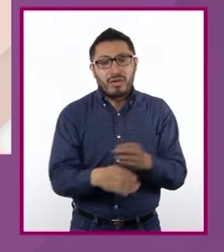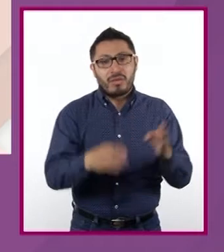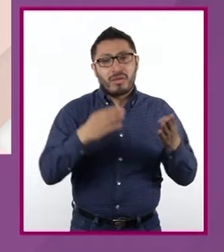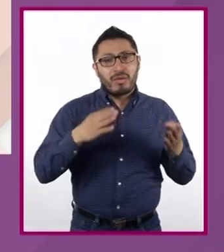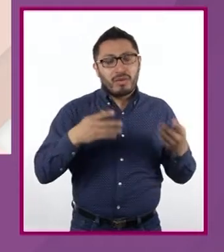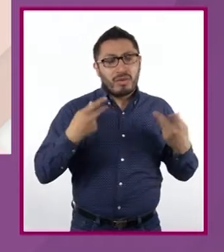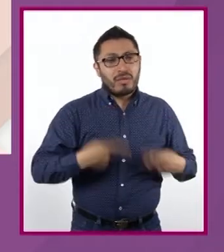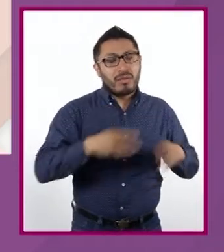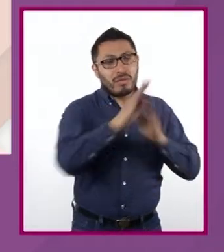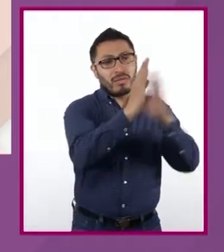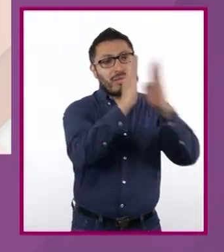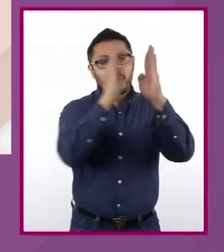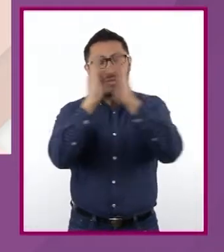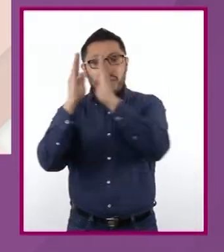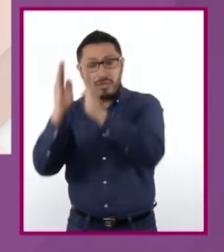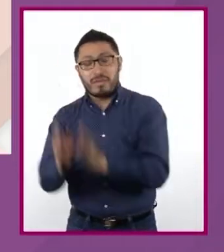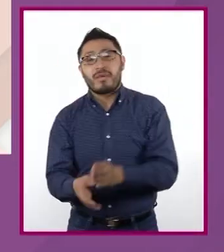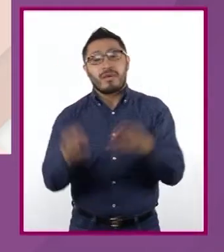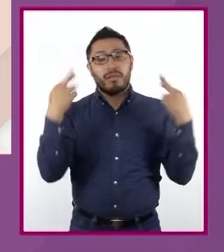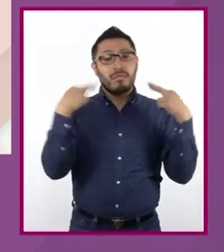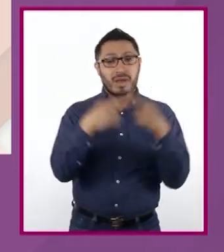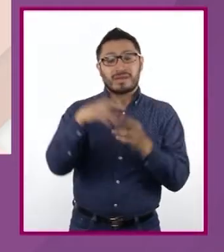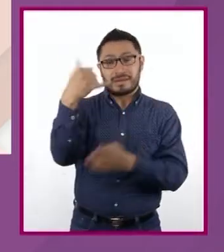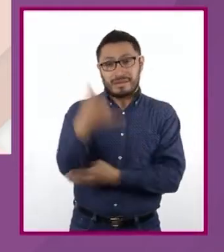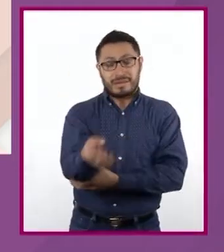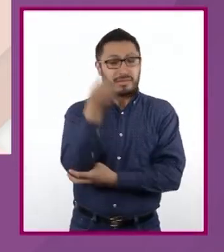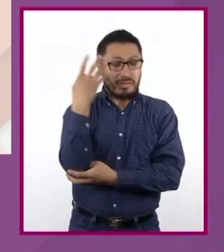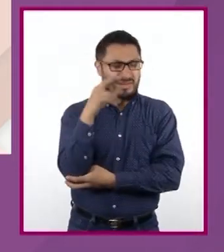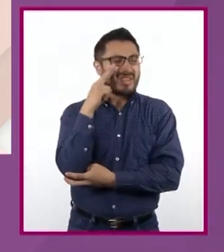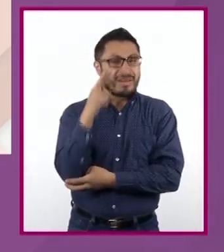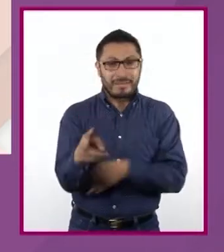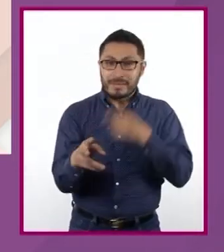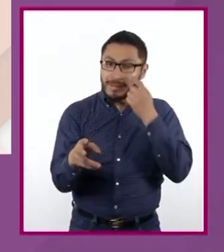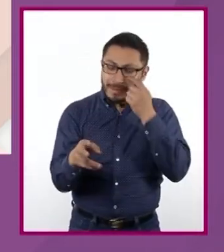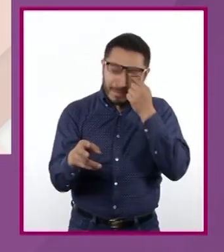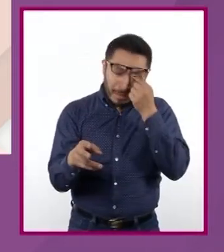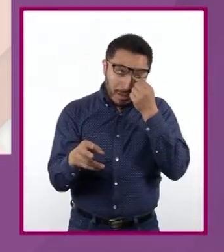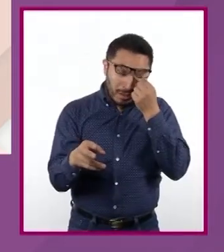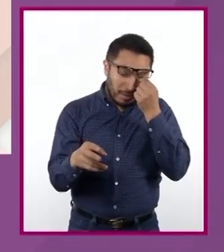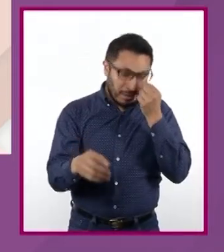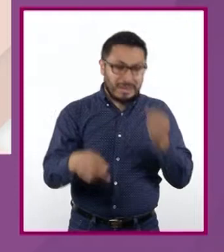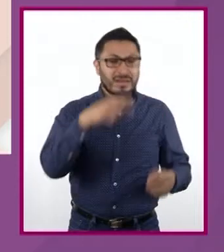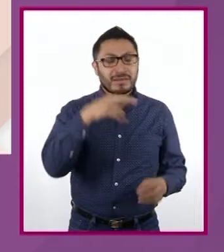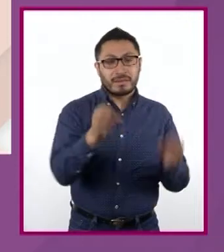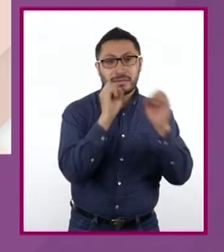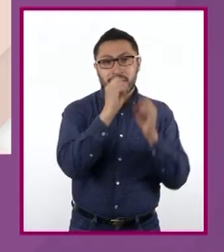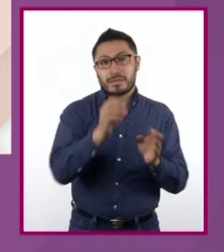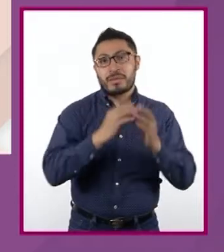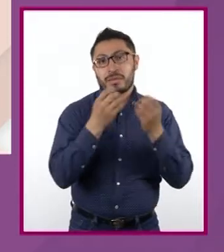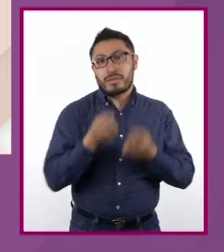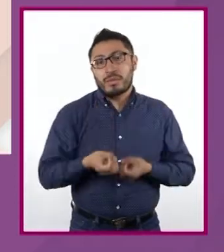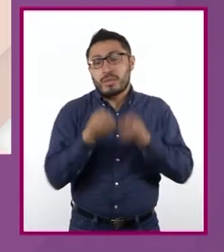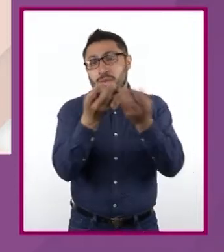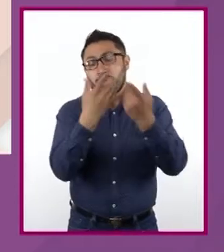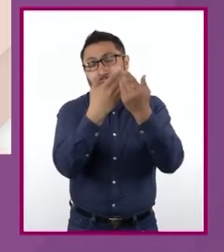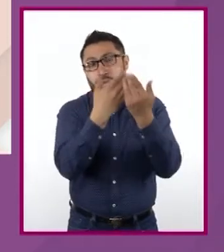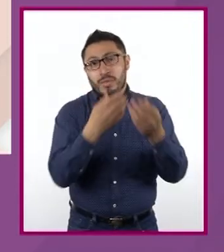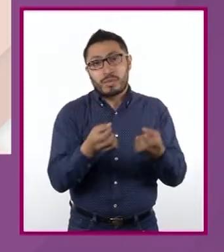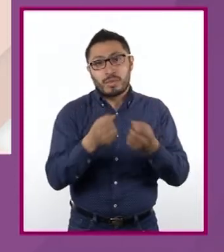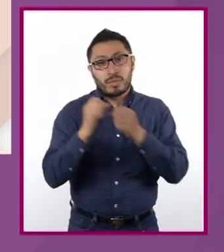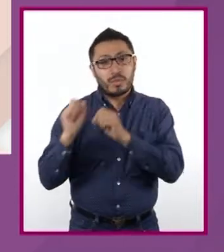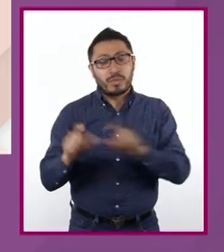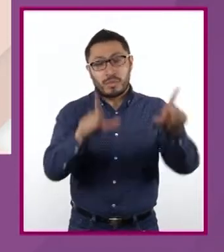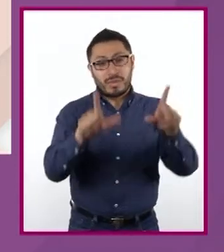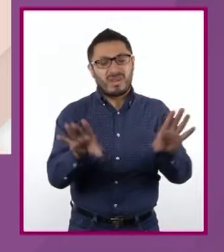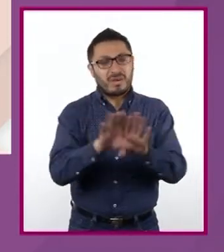bibliotecario, profesor y conferencista. Podemos observar cómo el verbo publicó se encuentra en pretérito simple